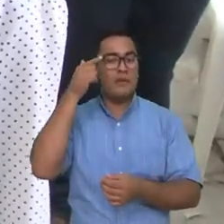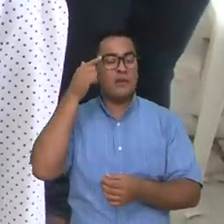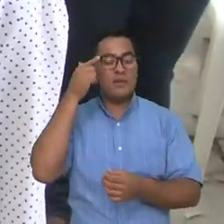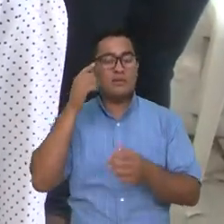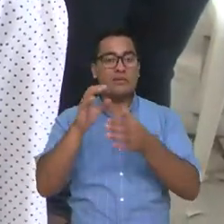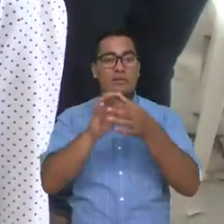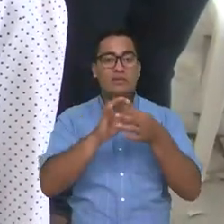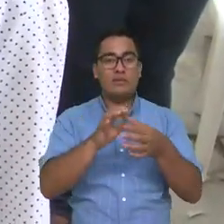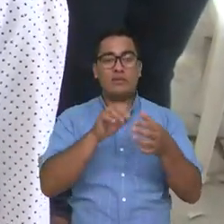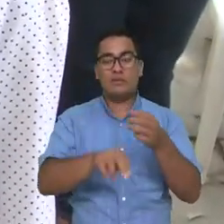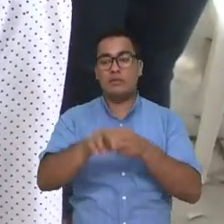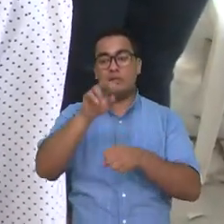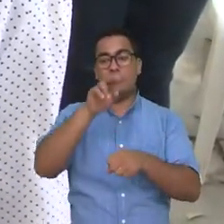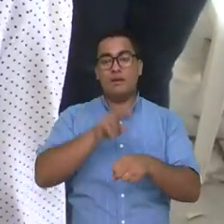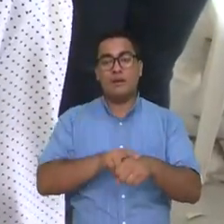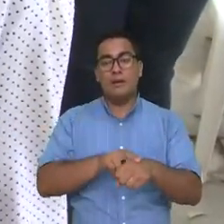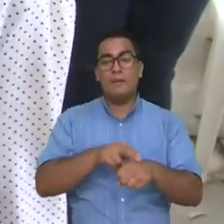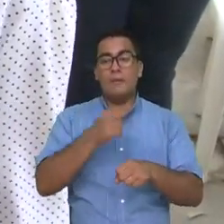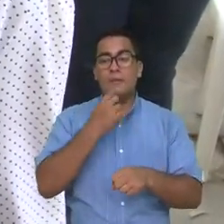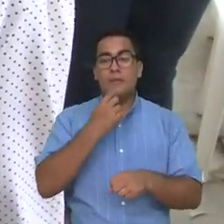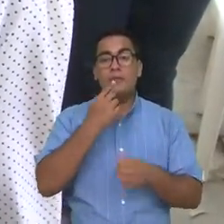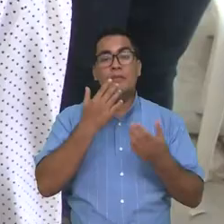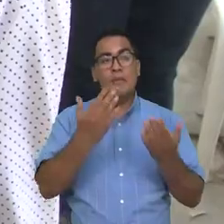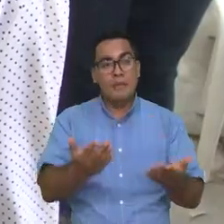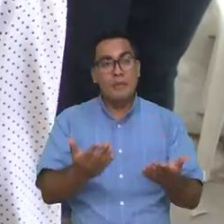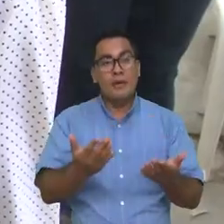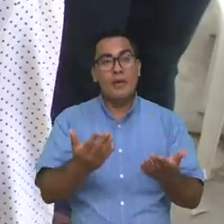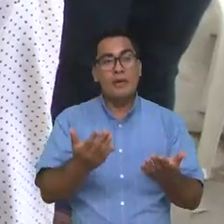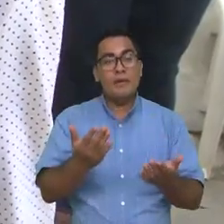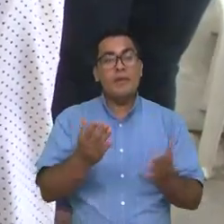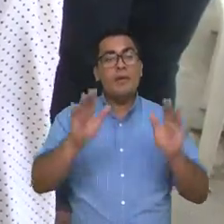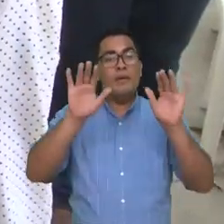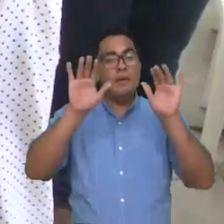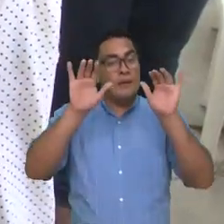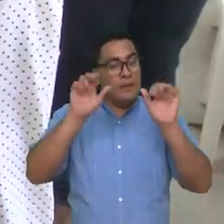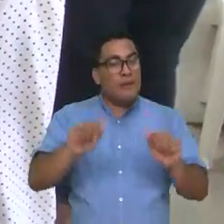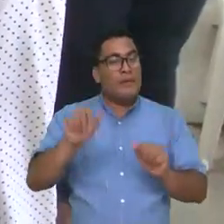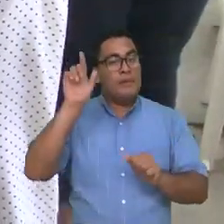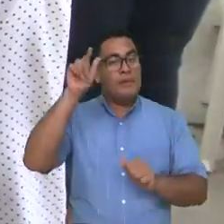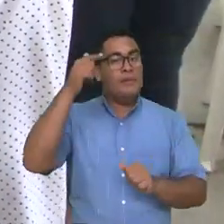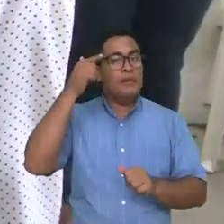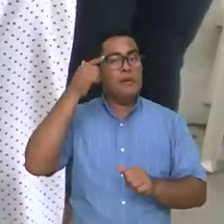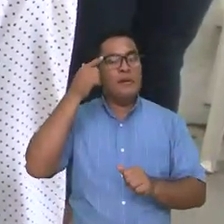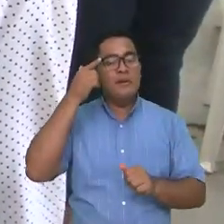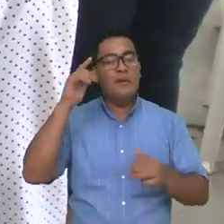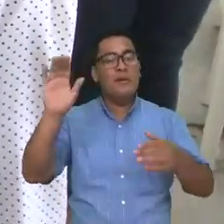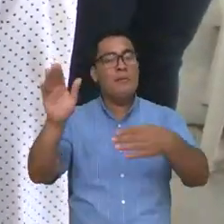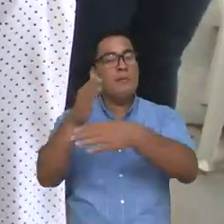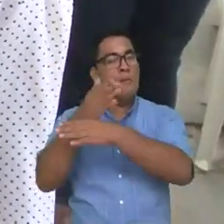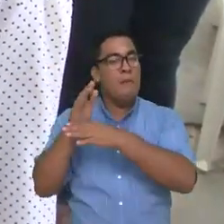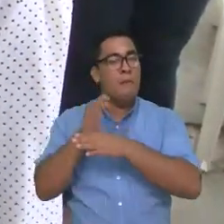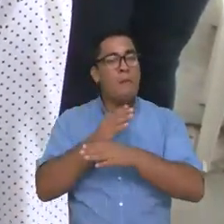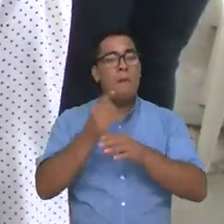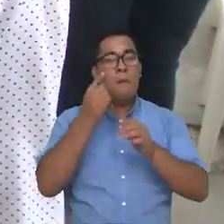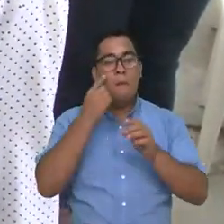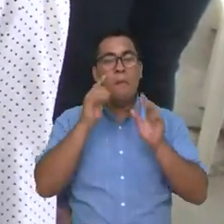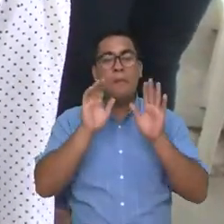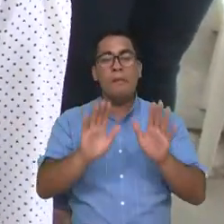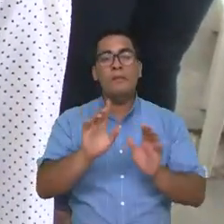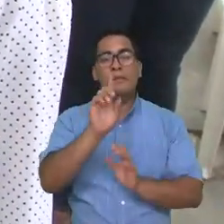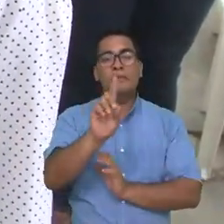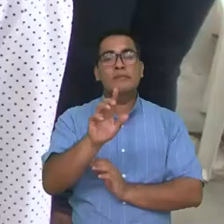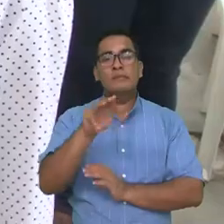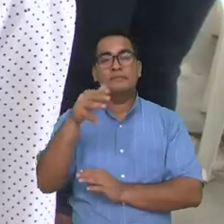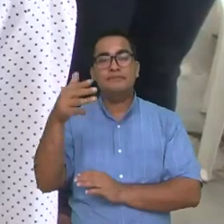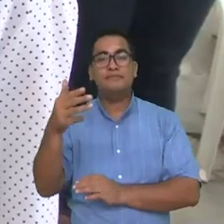Unidad Nacional, porque ya es un gobierno que ha preparado todas las condiciones. Ya tenemos